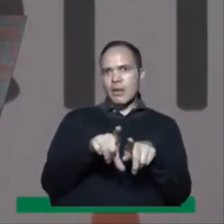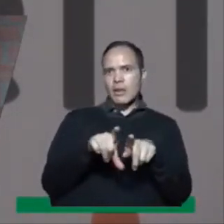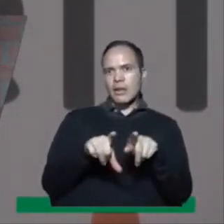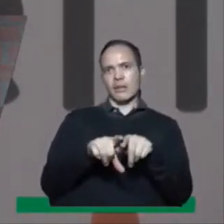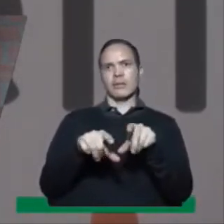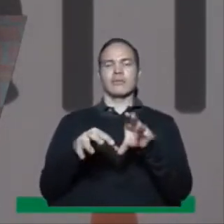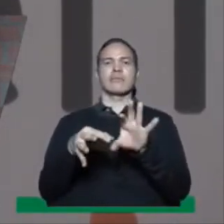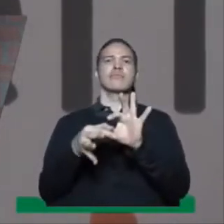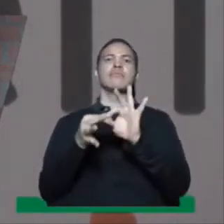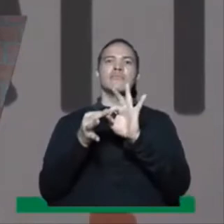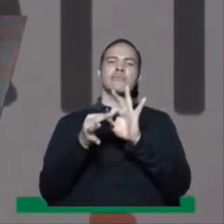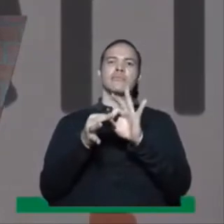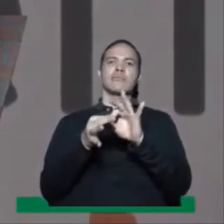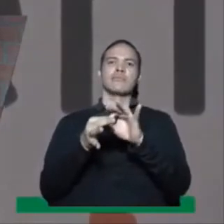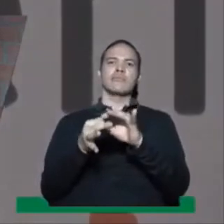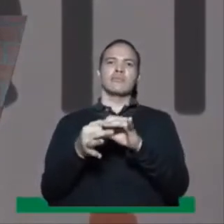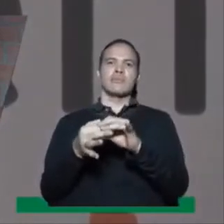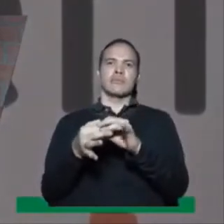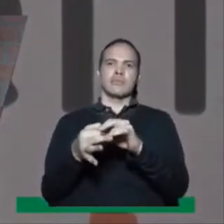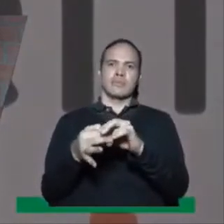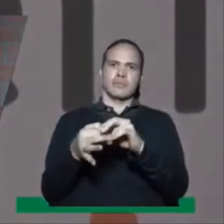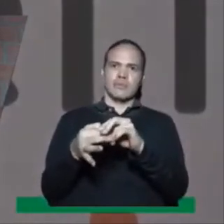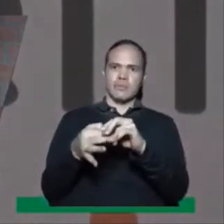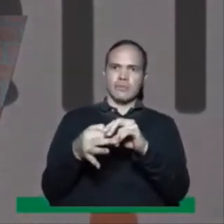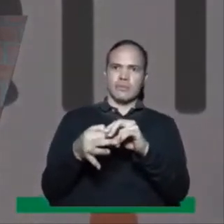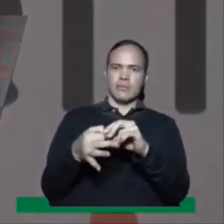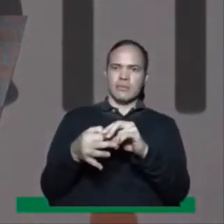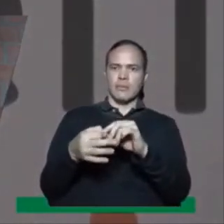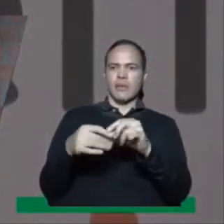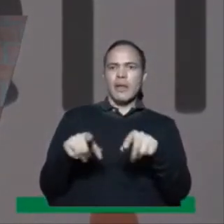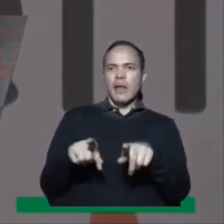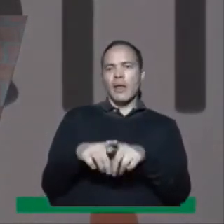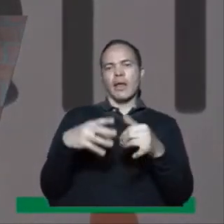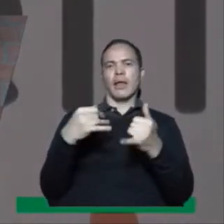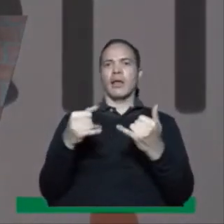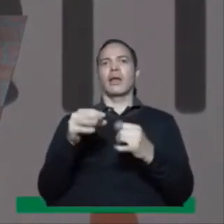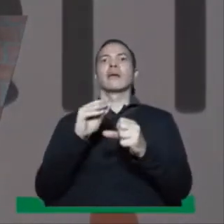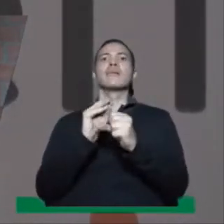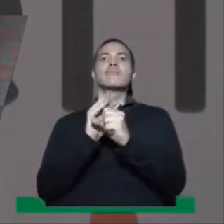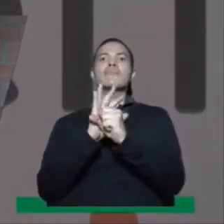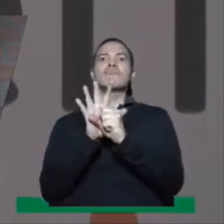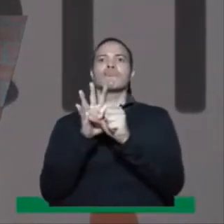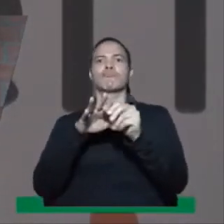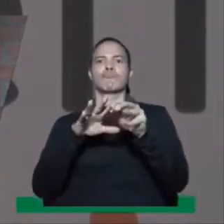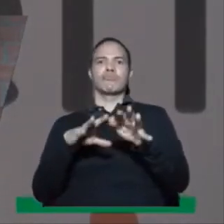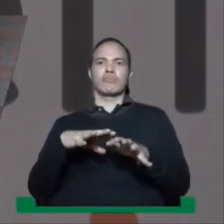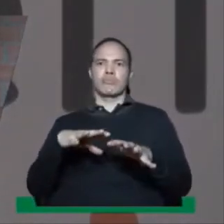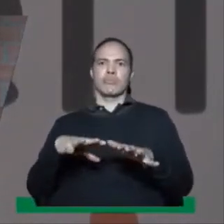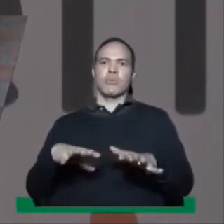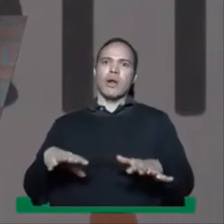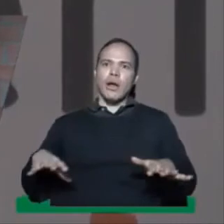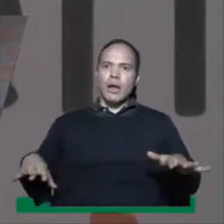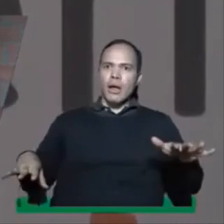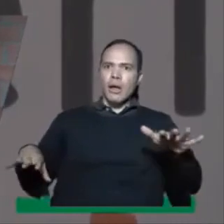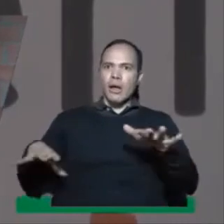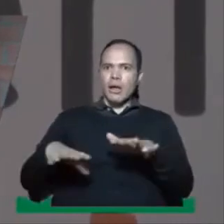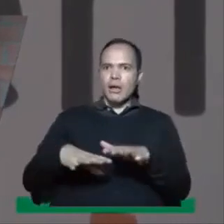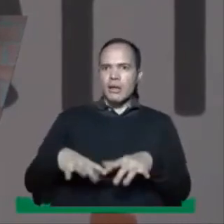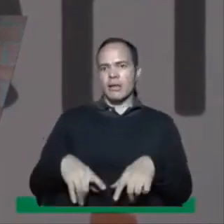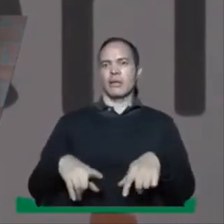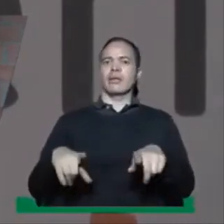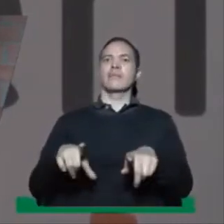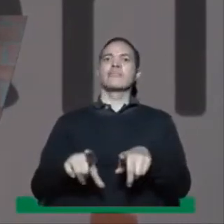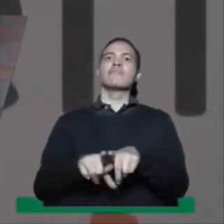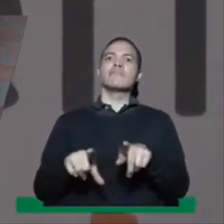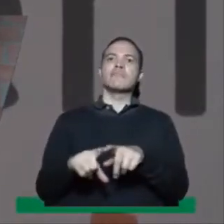contarles algo que nos pareció sumamente importante en época de pandemia haber desarrollado este libro que pueden ver nos